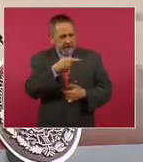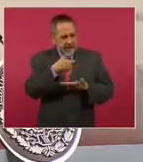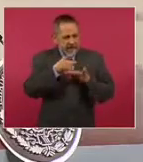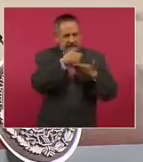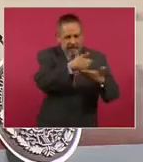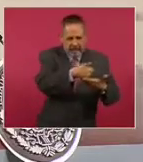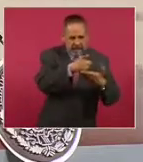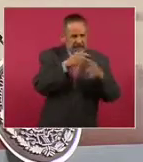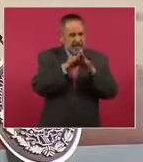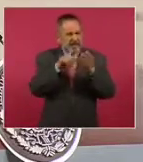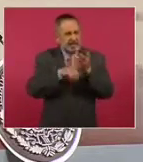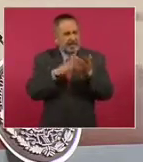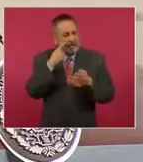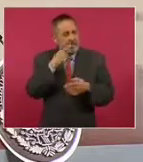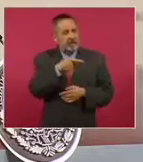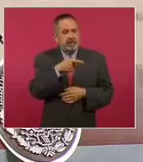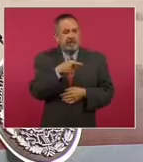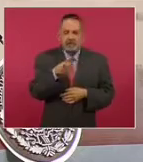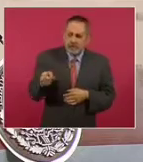e interviene